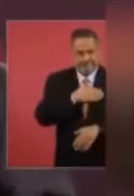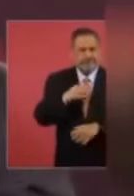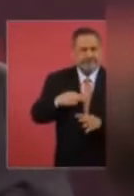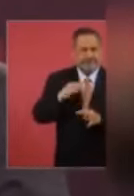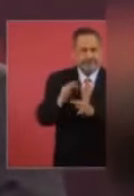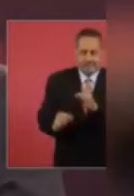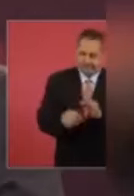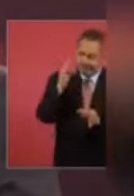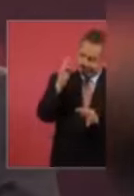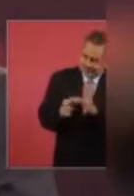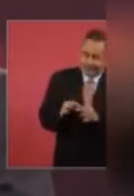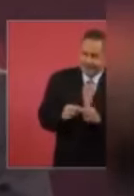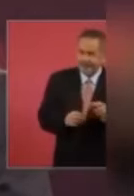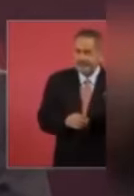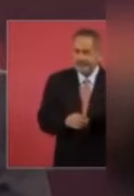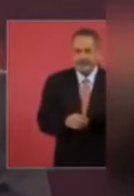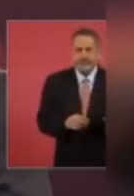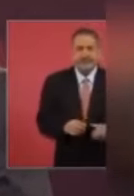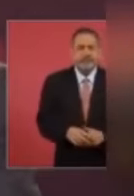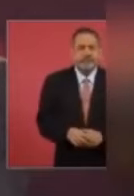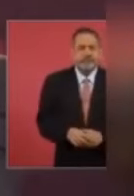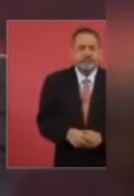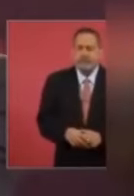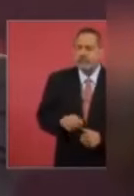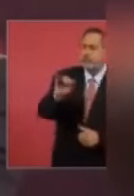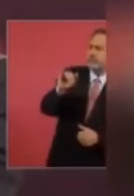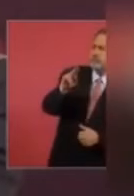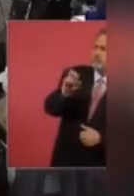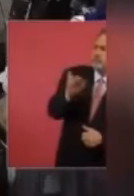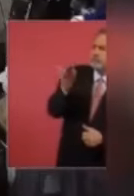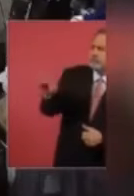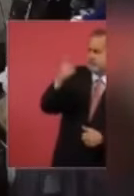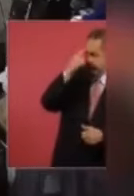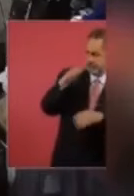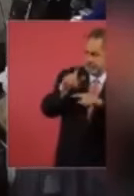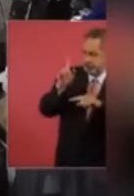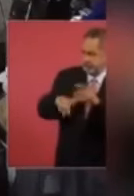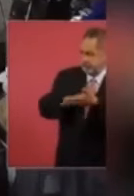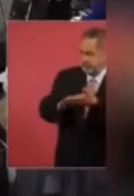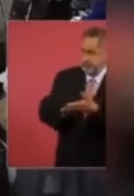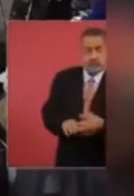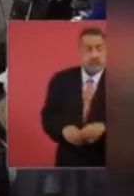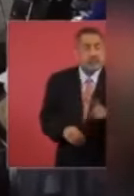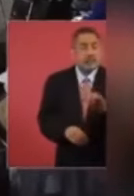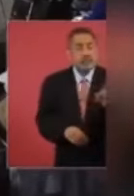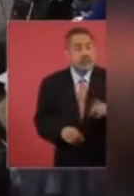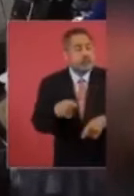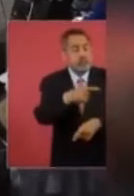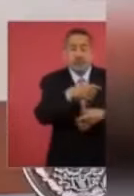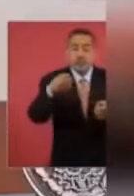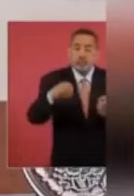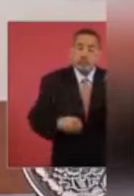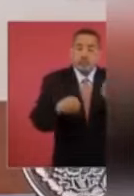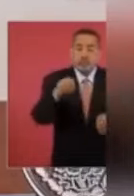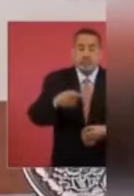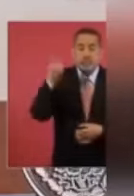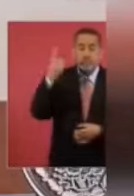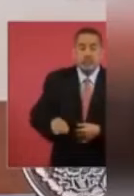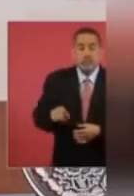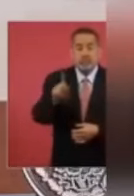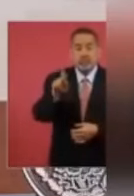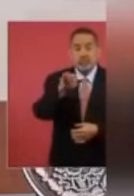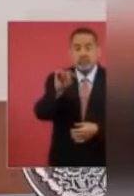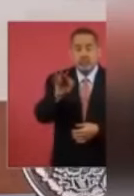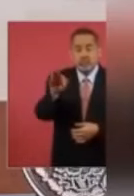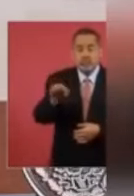la información de primera mano y esto no va a salir en todos esos medios chaveteros por eso les sugiero que comparta este